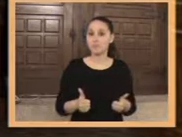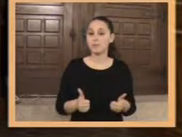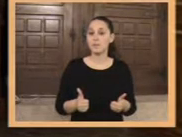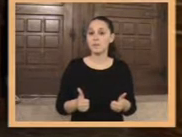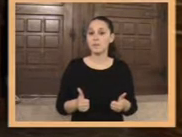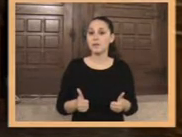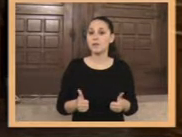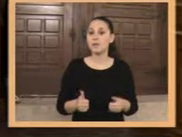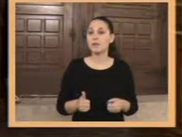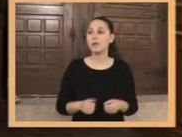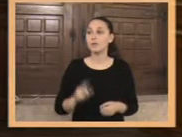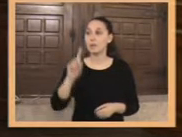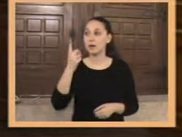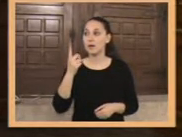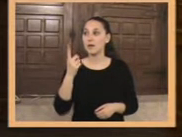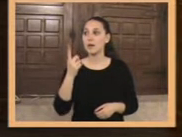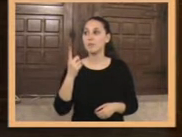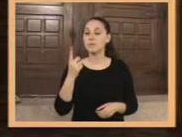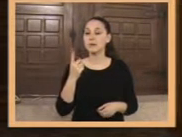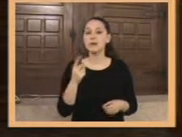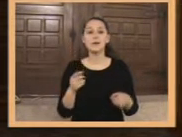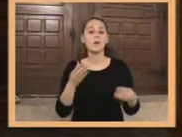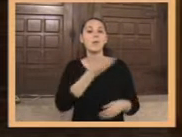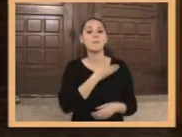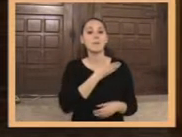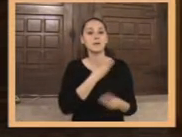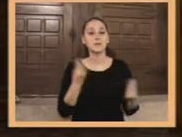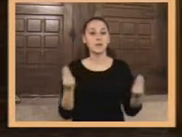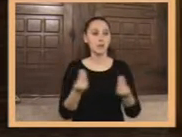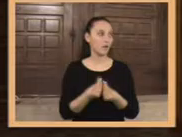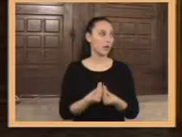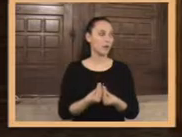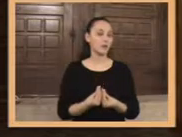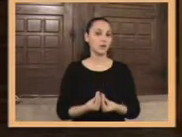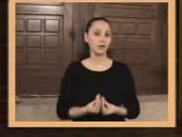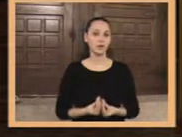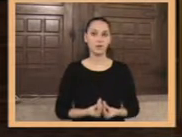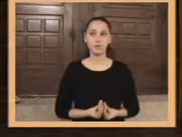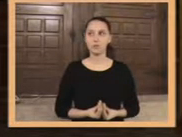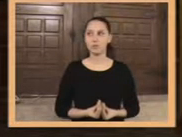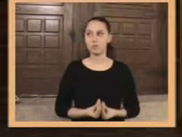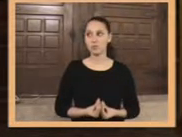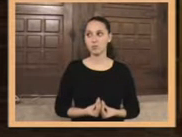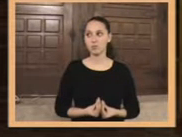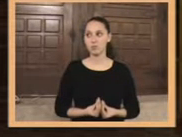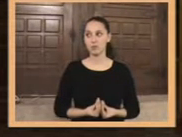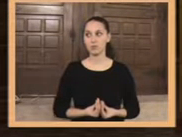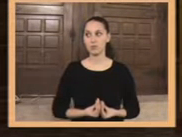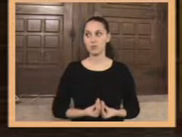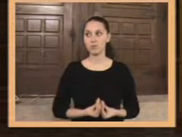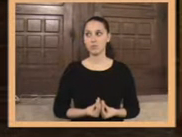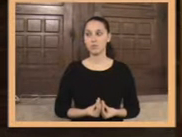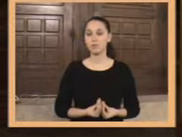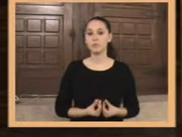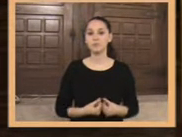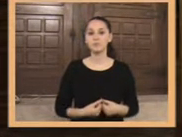que es una presentada por Plasencia en Común y consensuada por la mayoría de los grupos políticos que hay en este